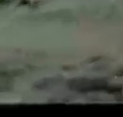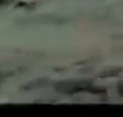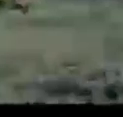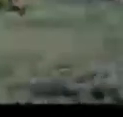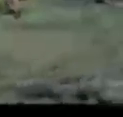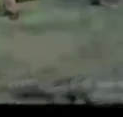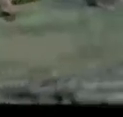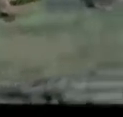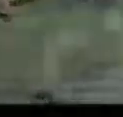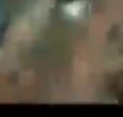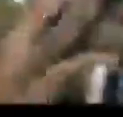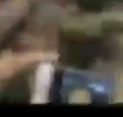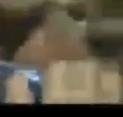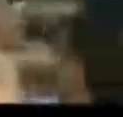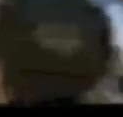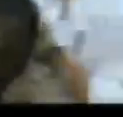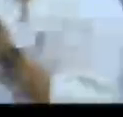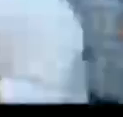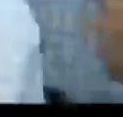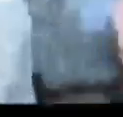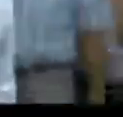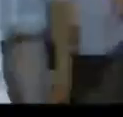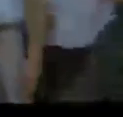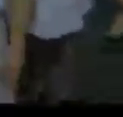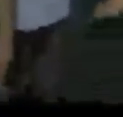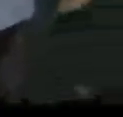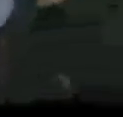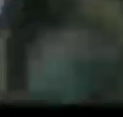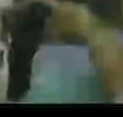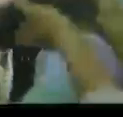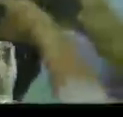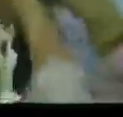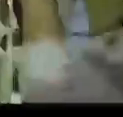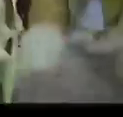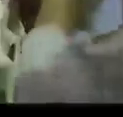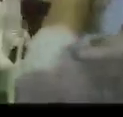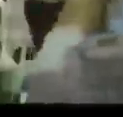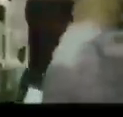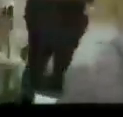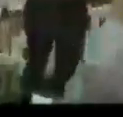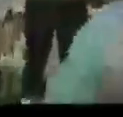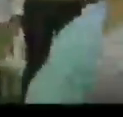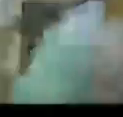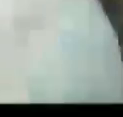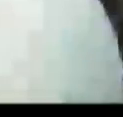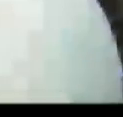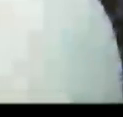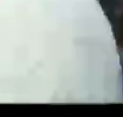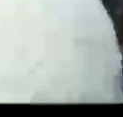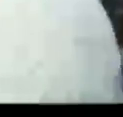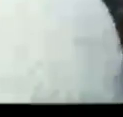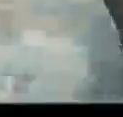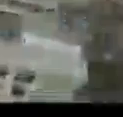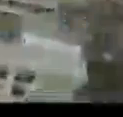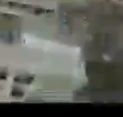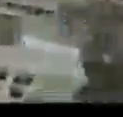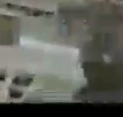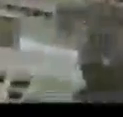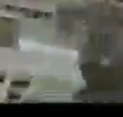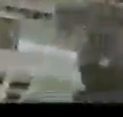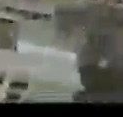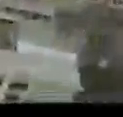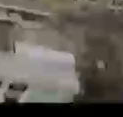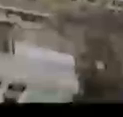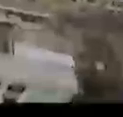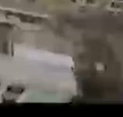presidente. Todo Manabí está invitado a acompañar a nuestro presidente Rafael Correa Delgado en su última noche cultural junto a su pueblo. Este viernes